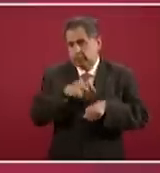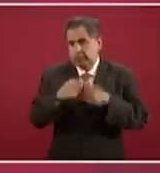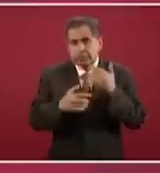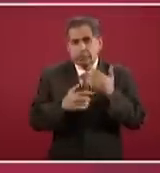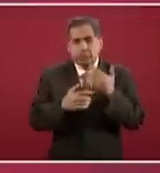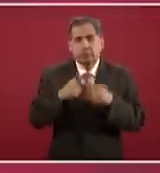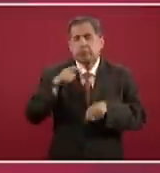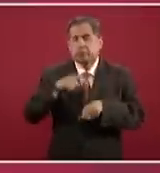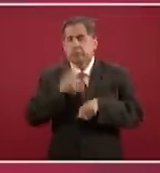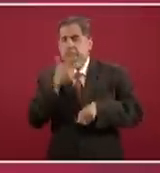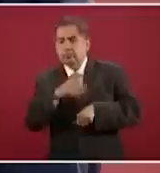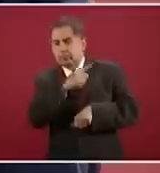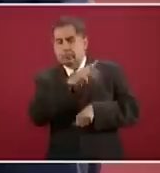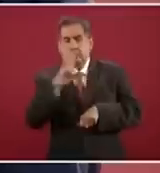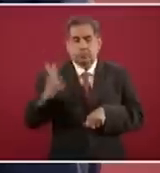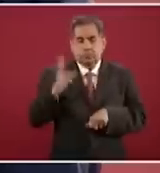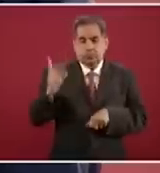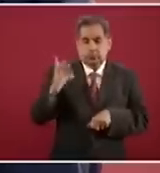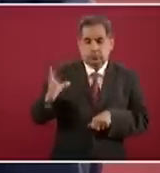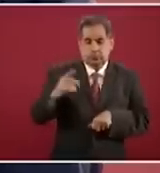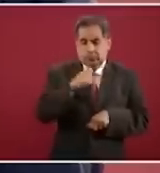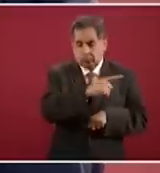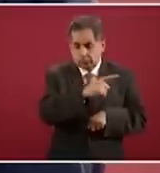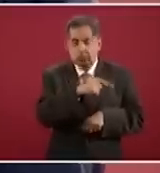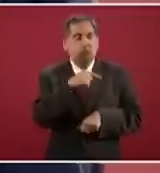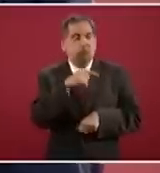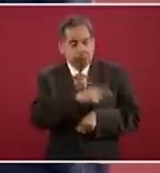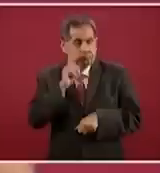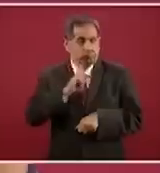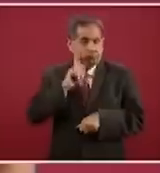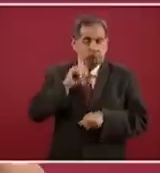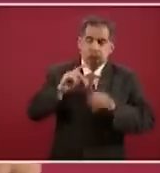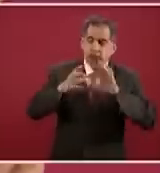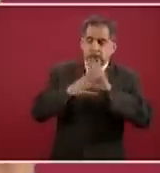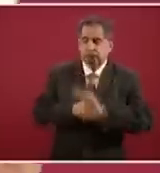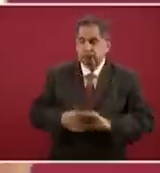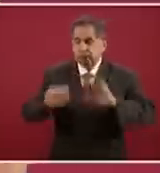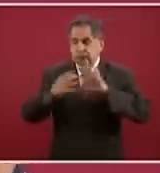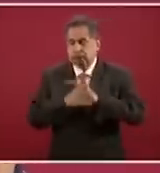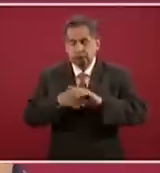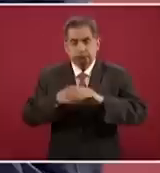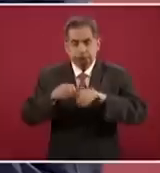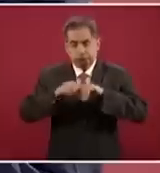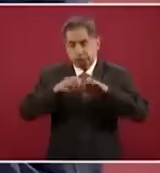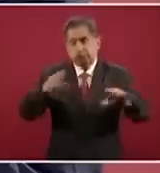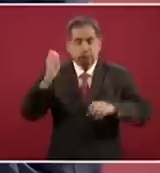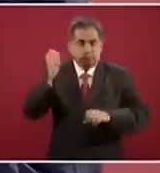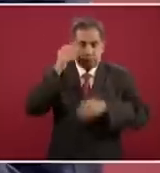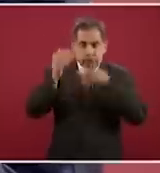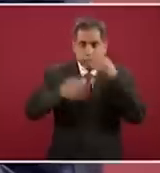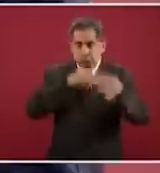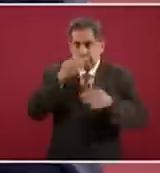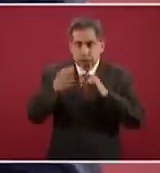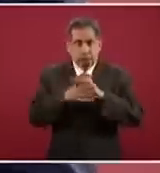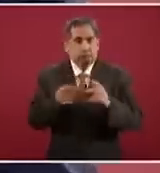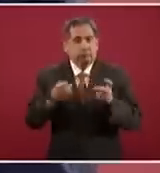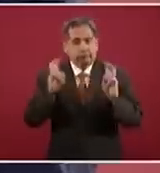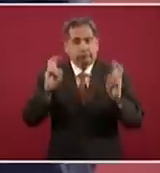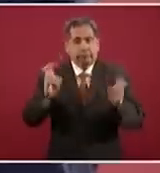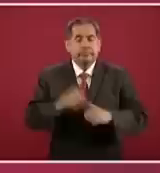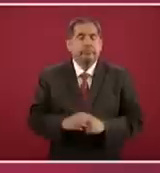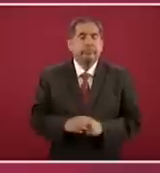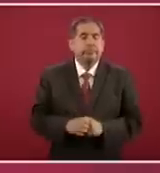las 10 hora de Washington, ella va a dar una conferencia de prensa sobre este